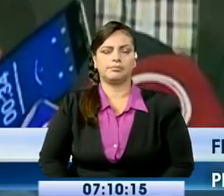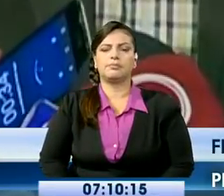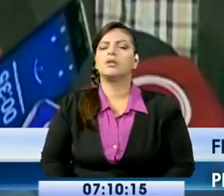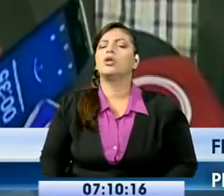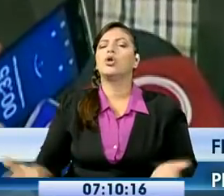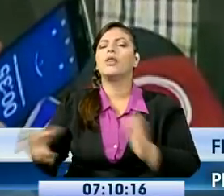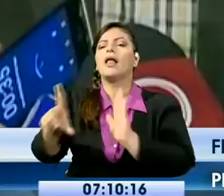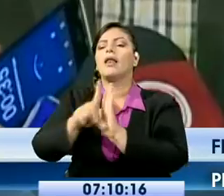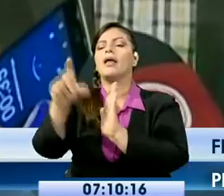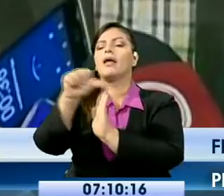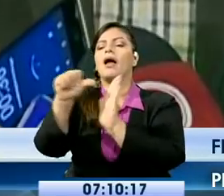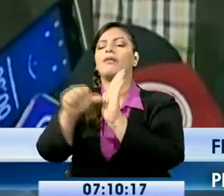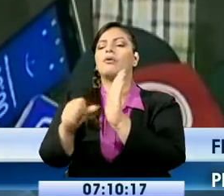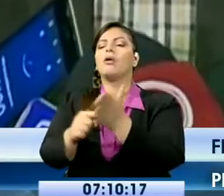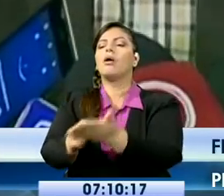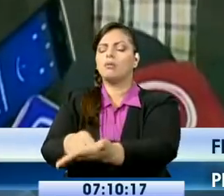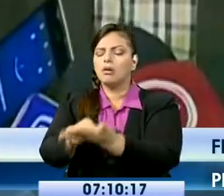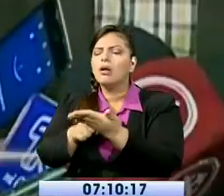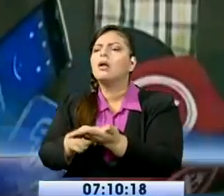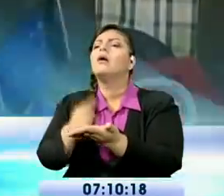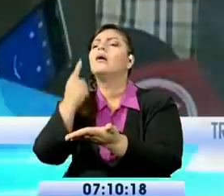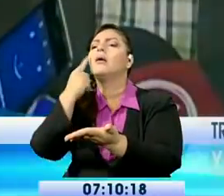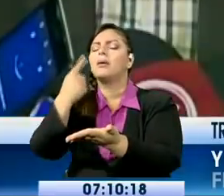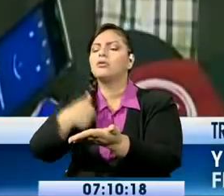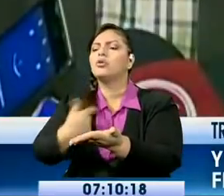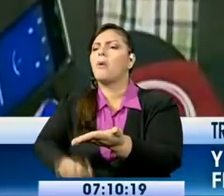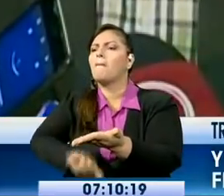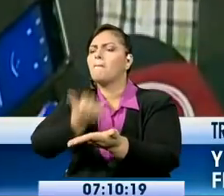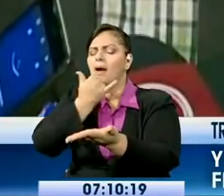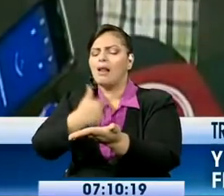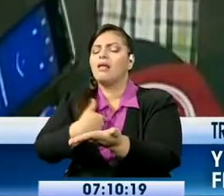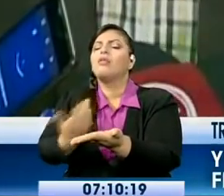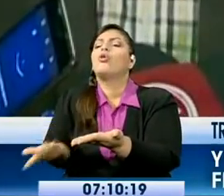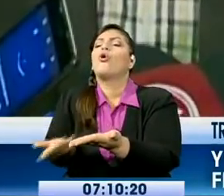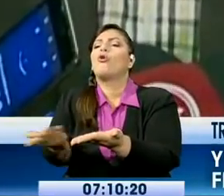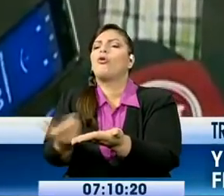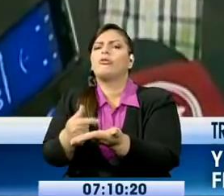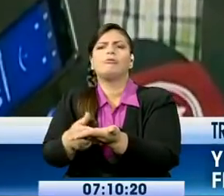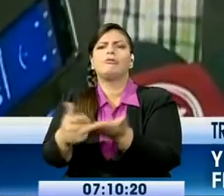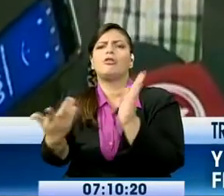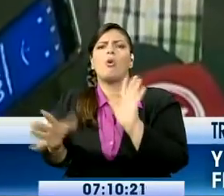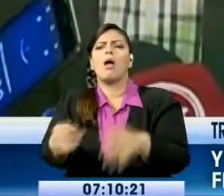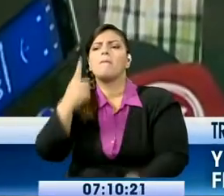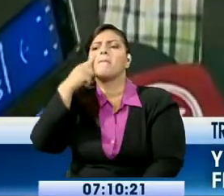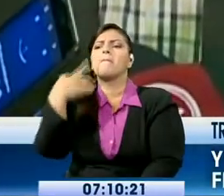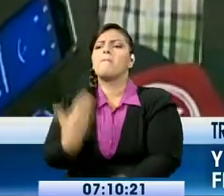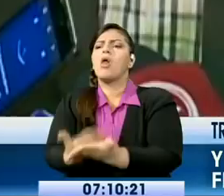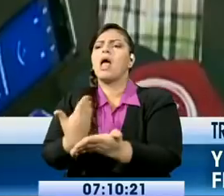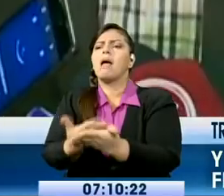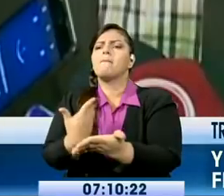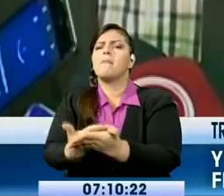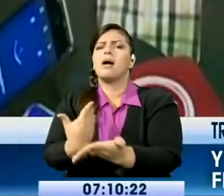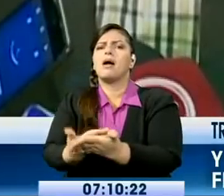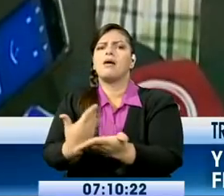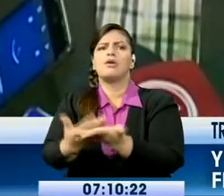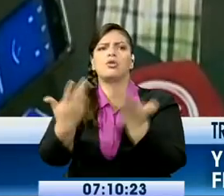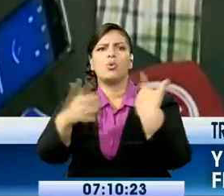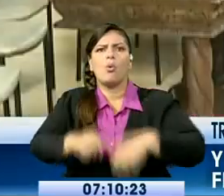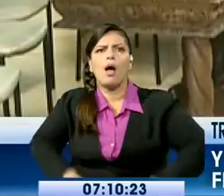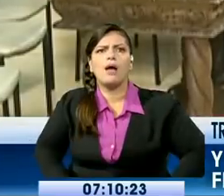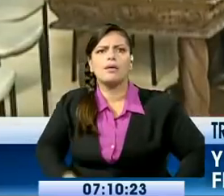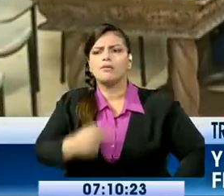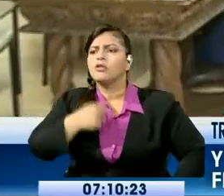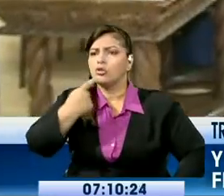legalmente hablando con el cual nos puedan acusar de un delito que jamás cometimos. No han podido probar cuál es el documento reservado que hemos hecho